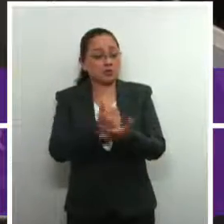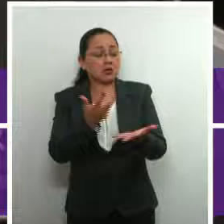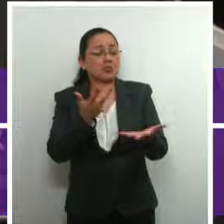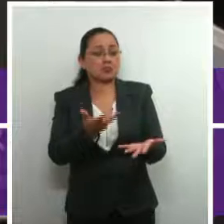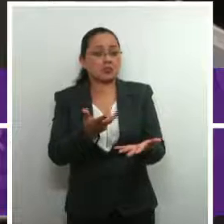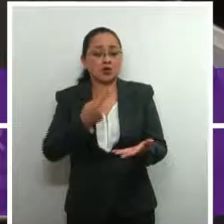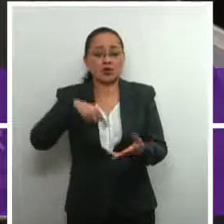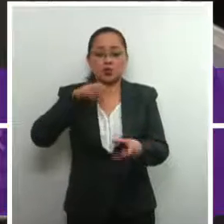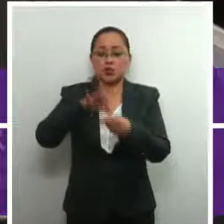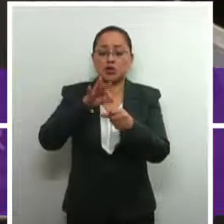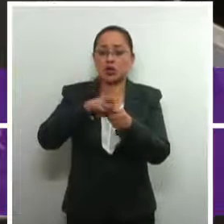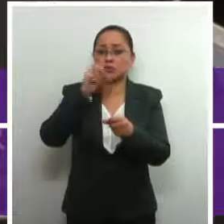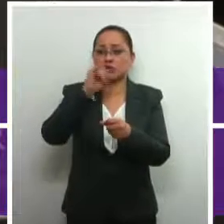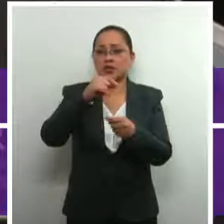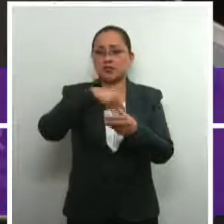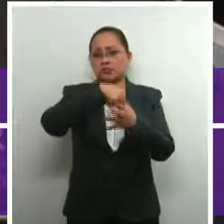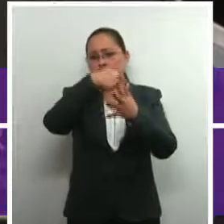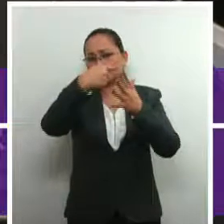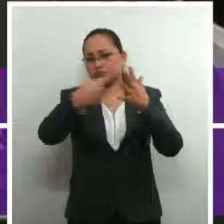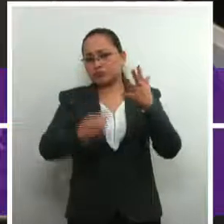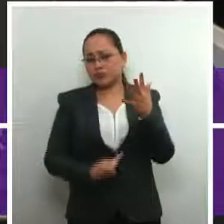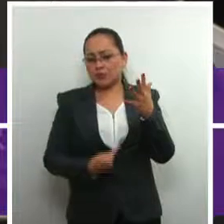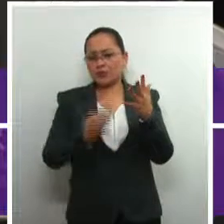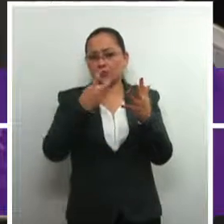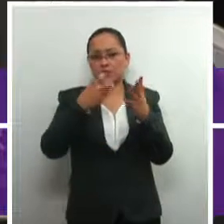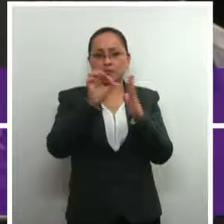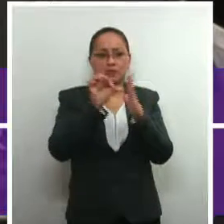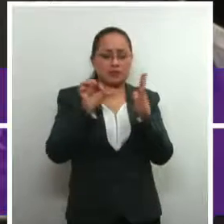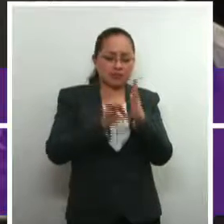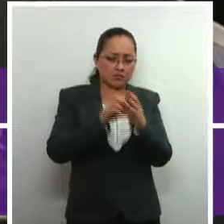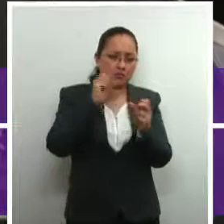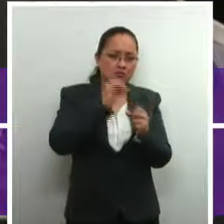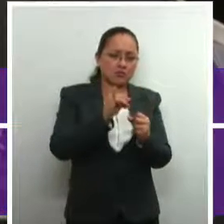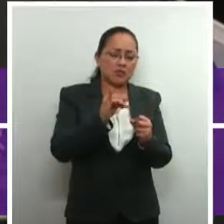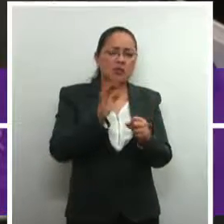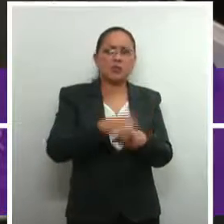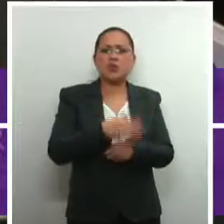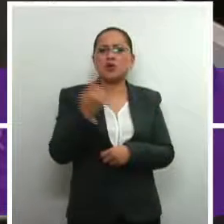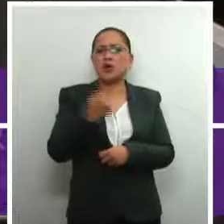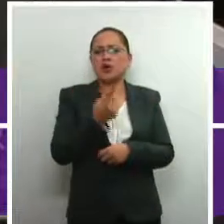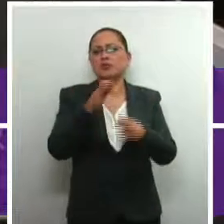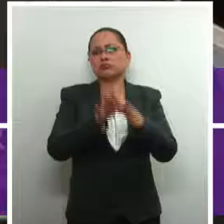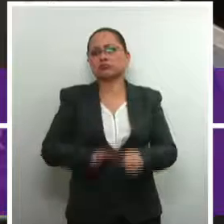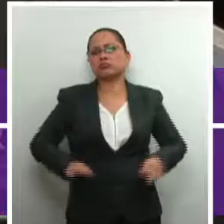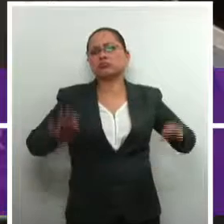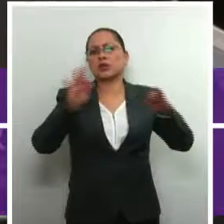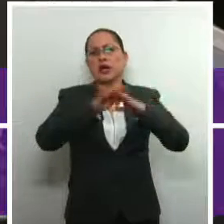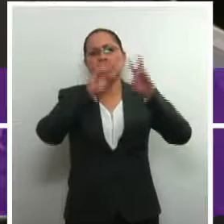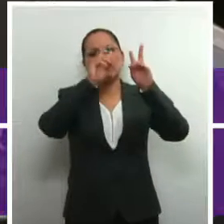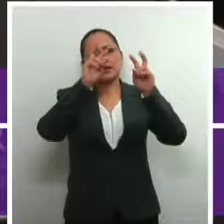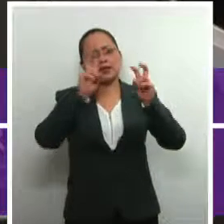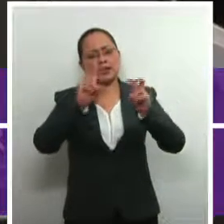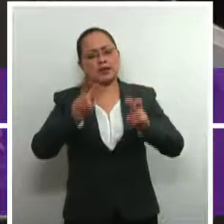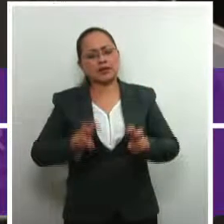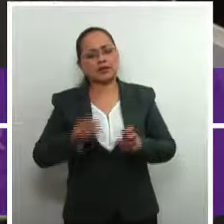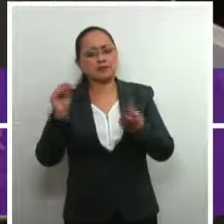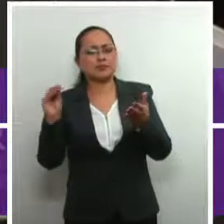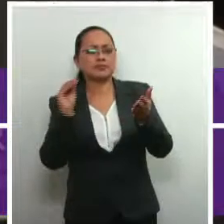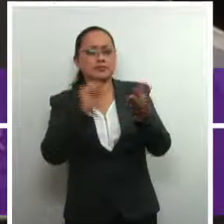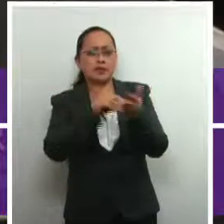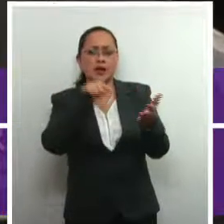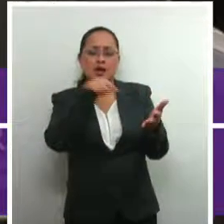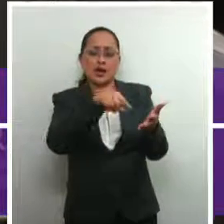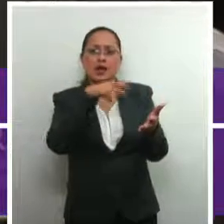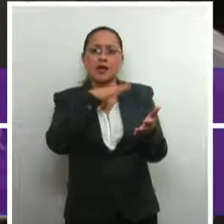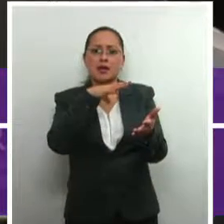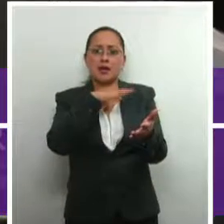a favor en lo general de este artículo por la importancia de los temas que en él se tratan